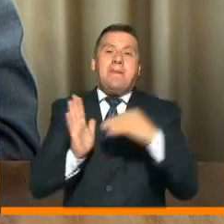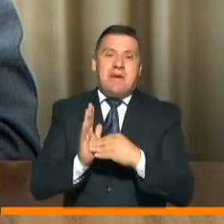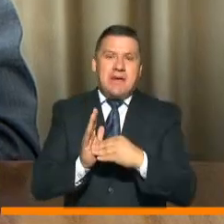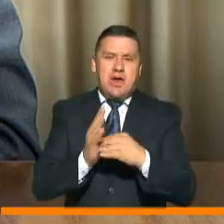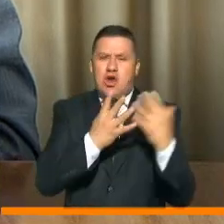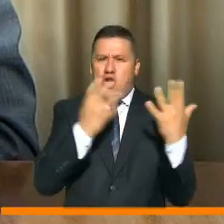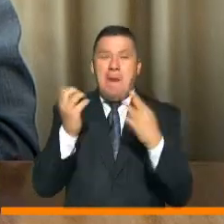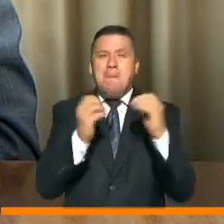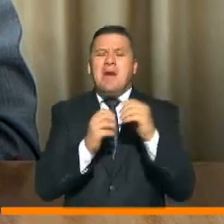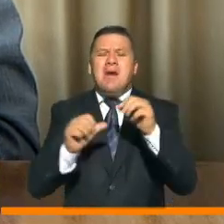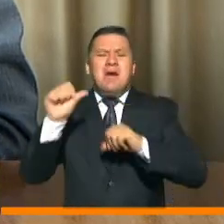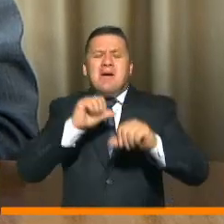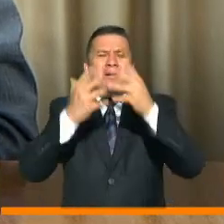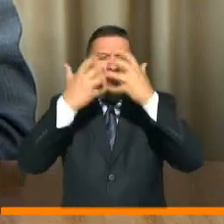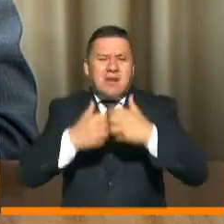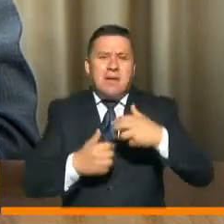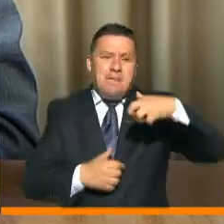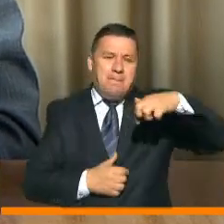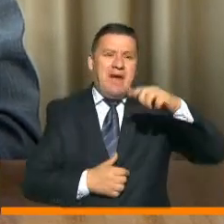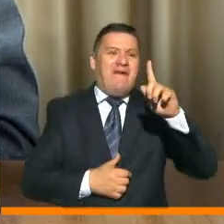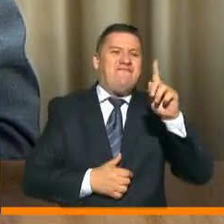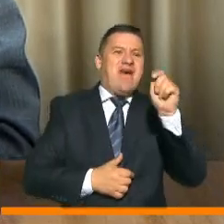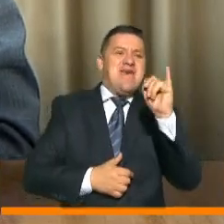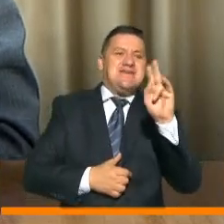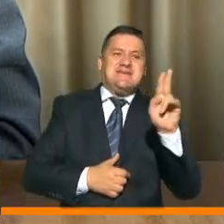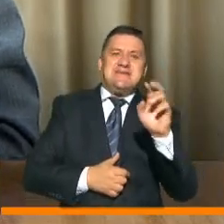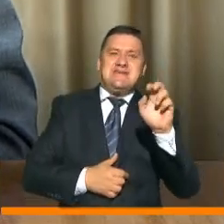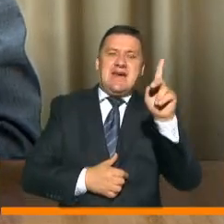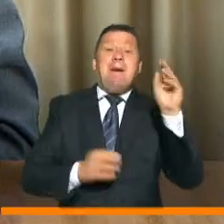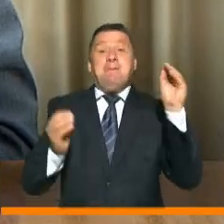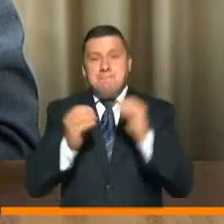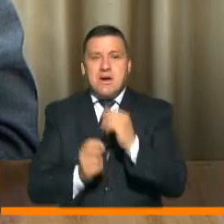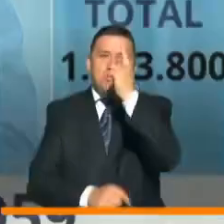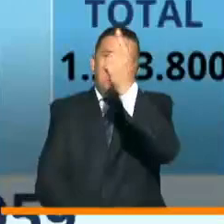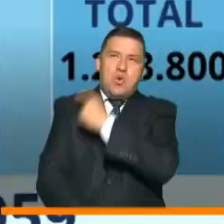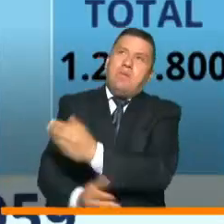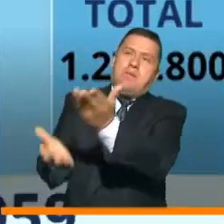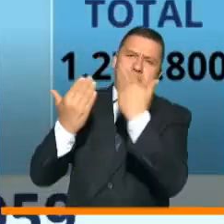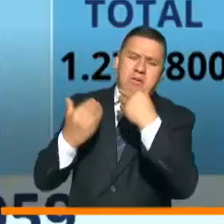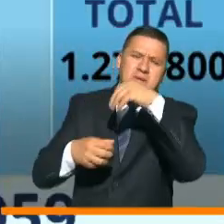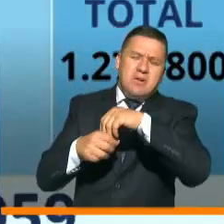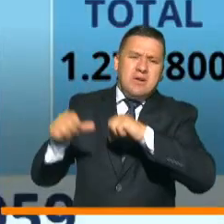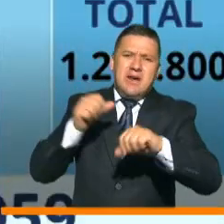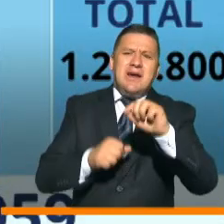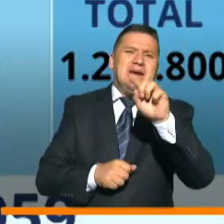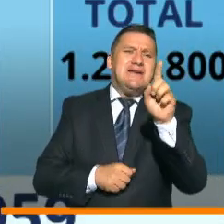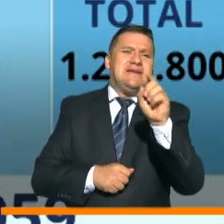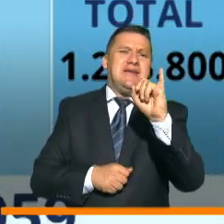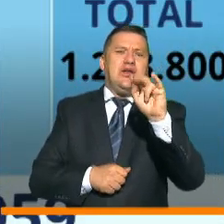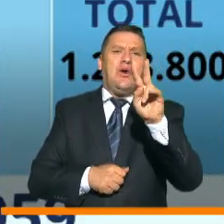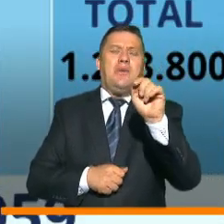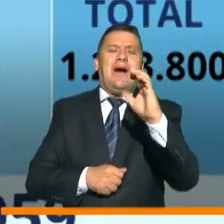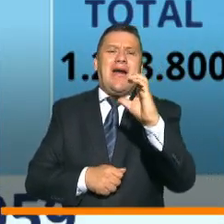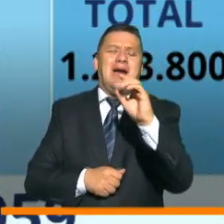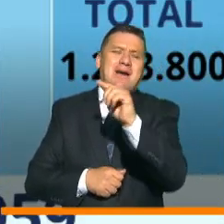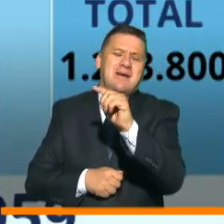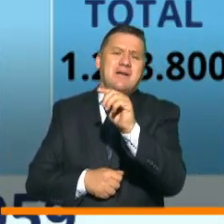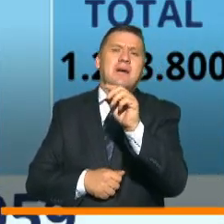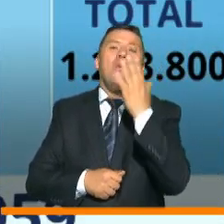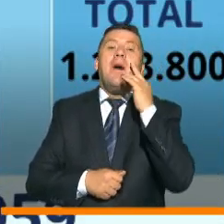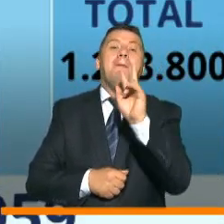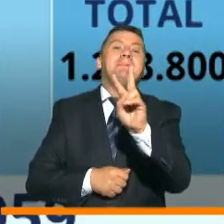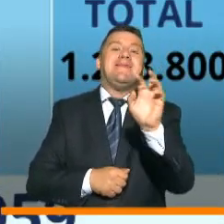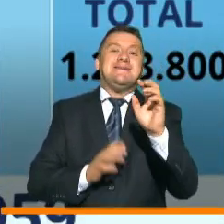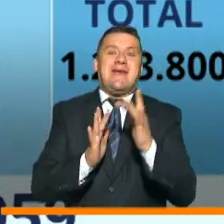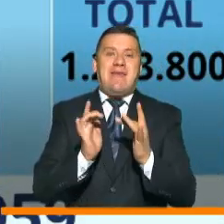549.900 dosis de la farmacéutica Pfizer y 1 millón de dosis de la farmacéutica Sinovac el día 27 de abril.